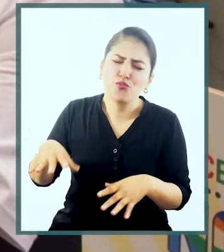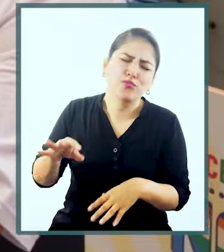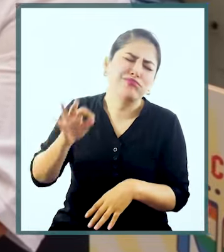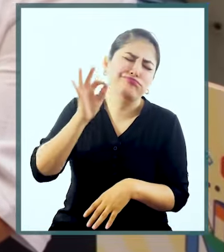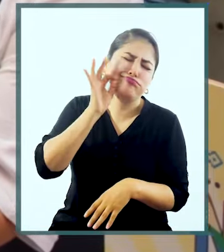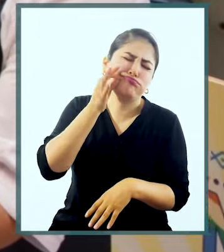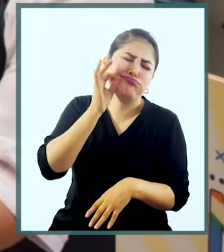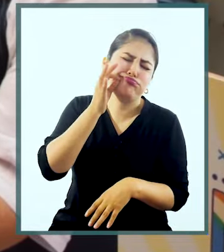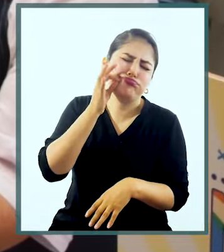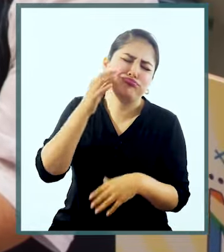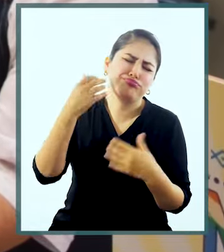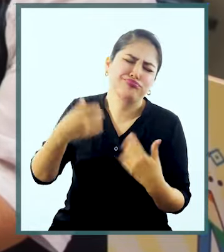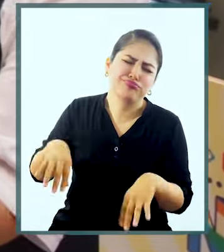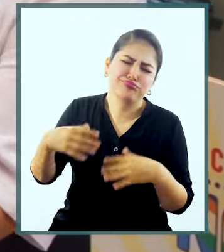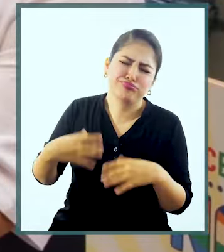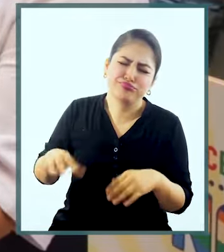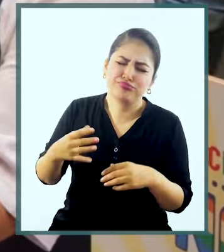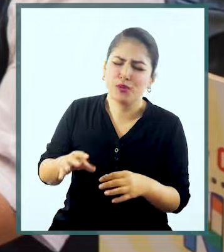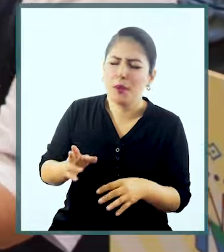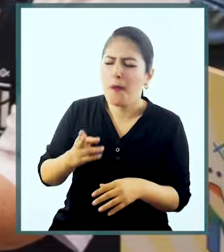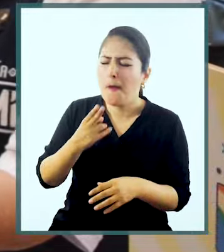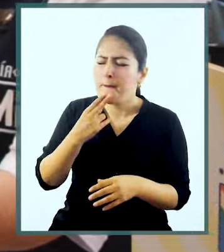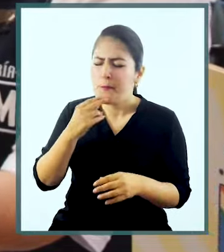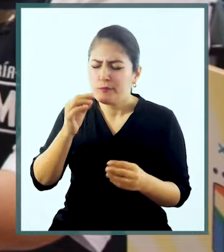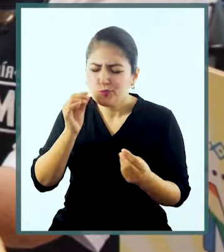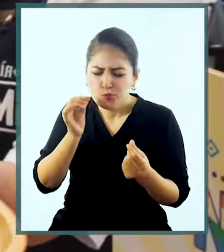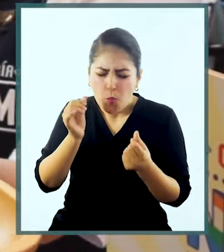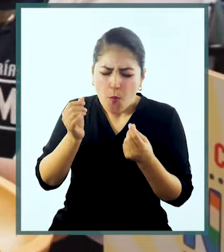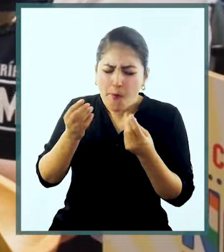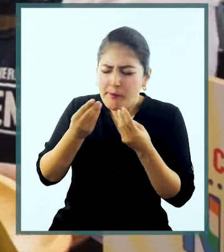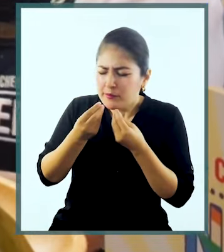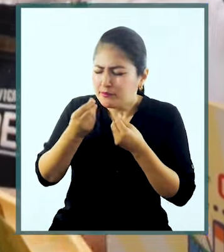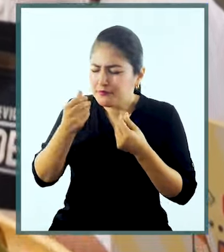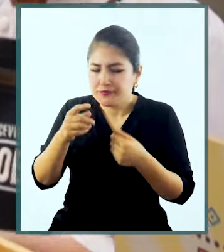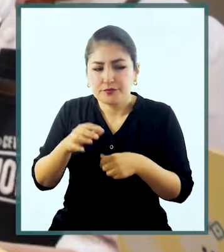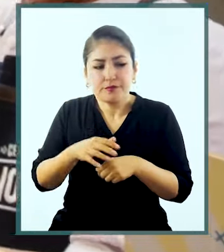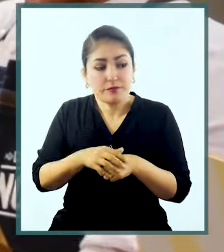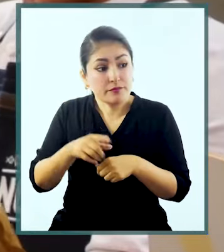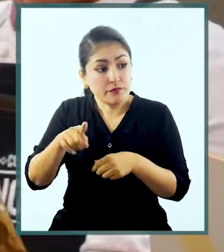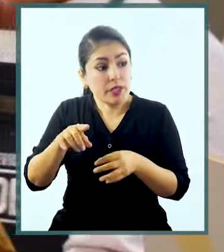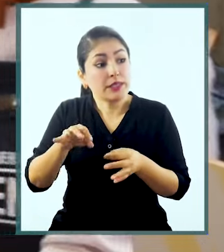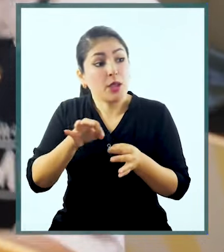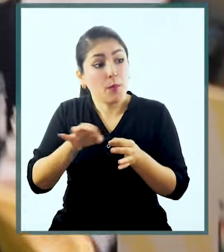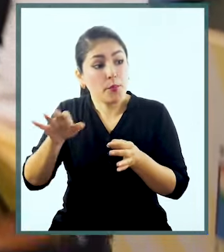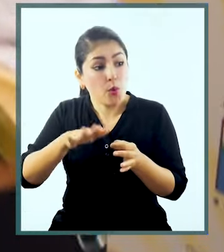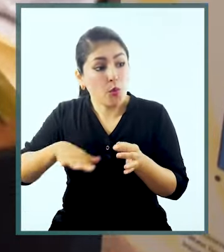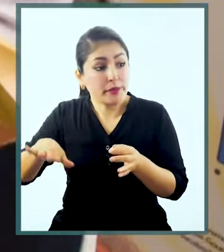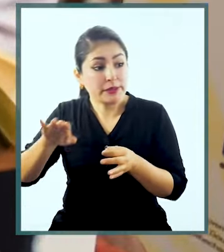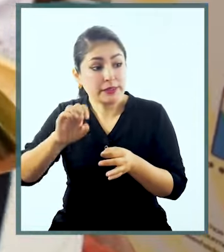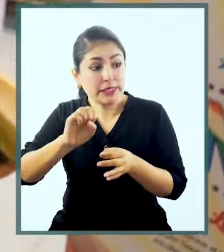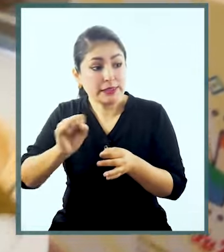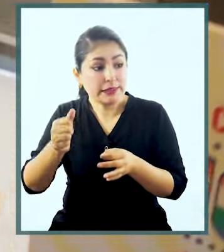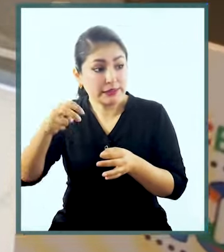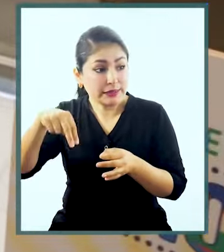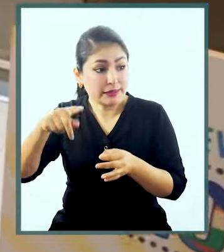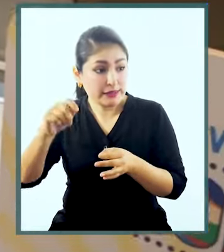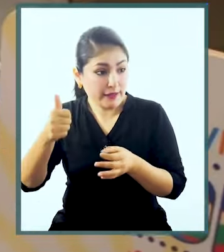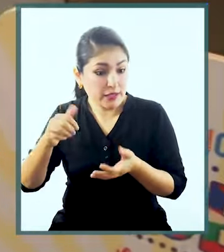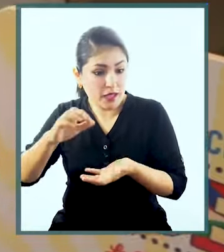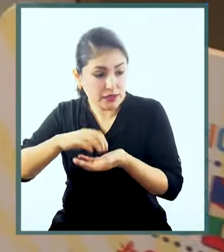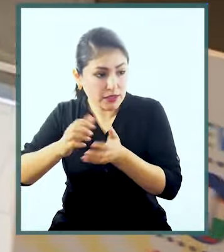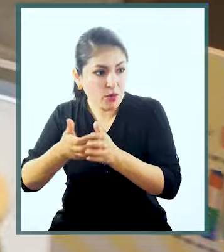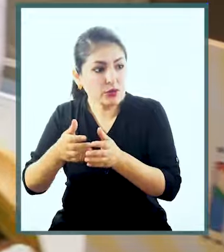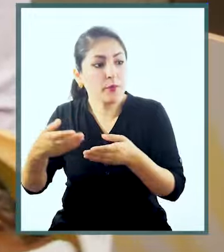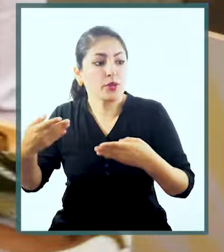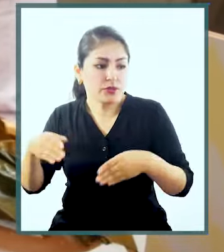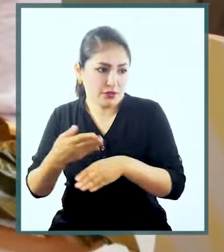¡Qué delicia! El plato de nuestra provincia. Provincia del Santa, la causa chimbotana, pero